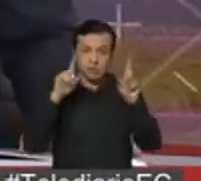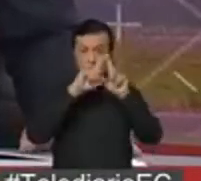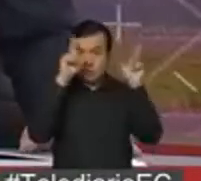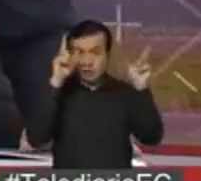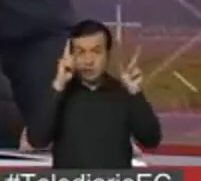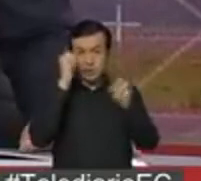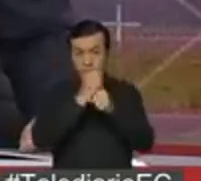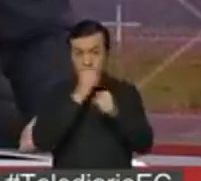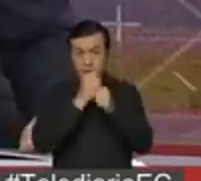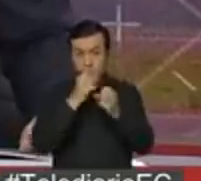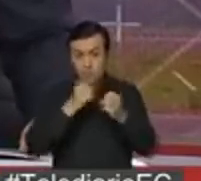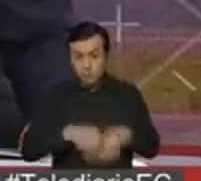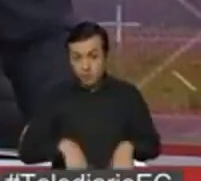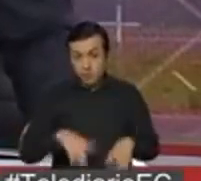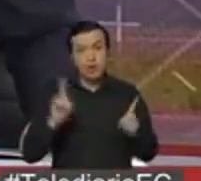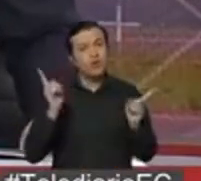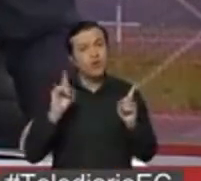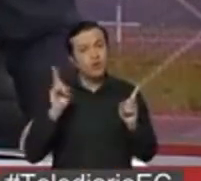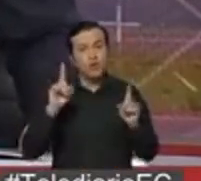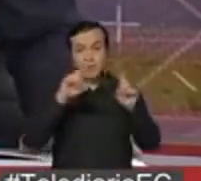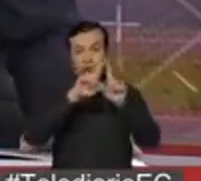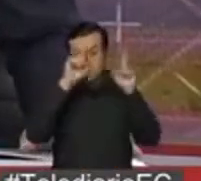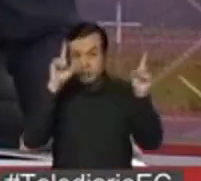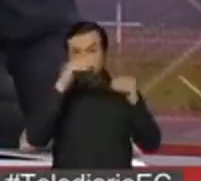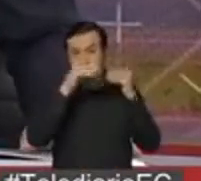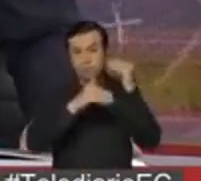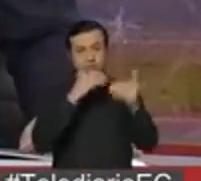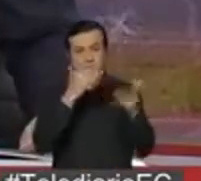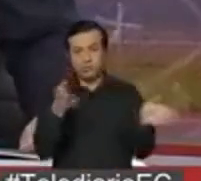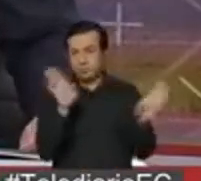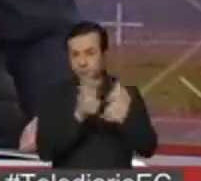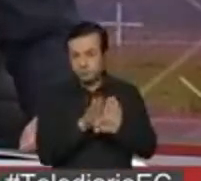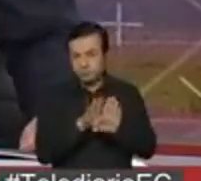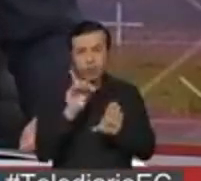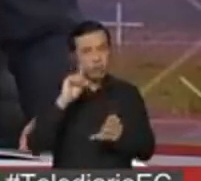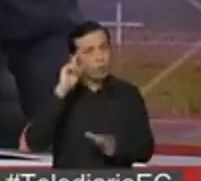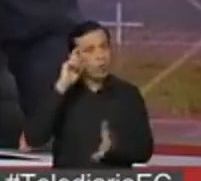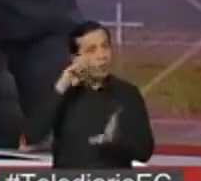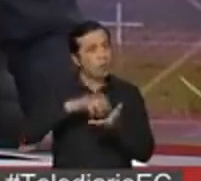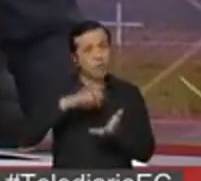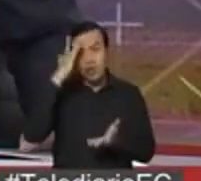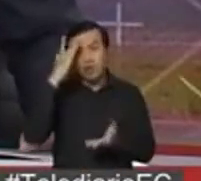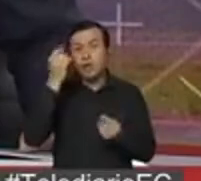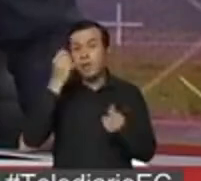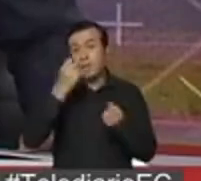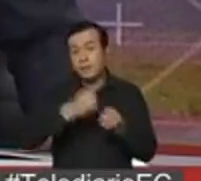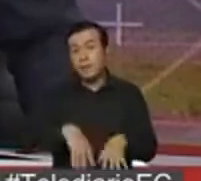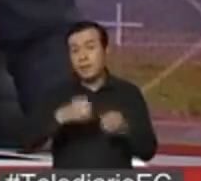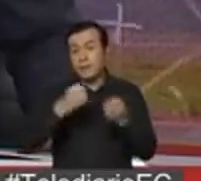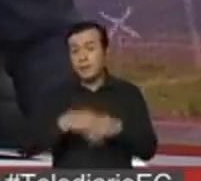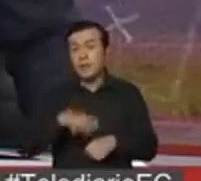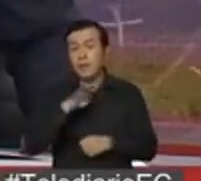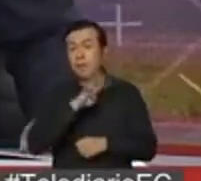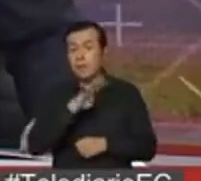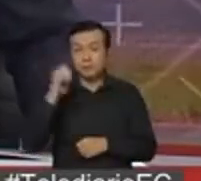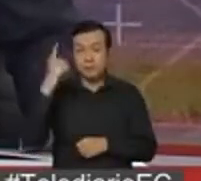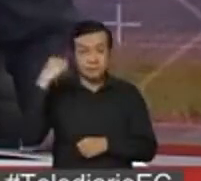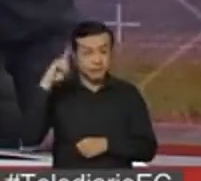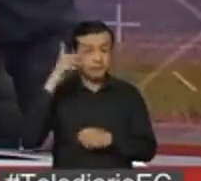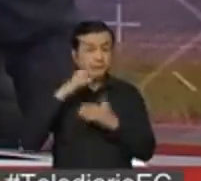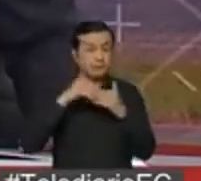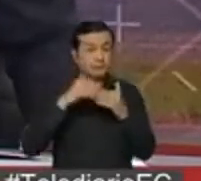todos los empleos, dado que la aerolínea entró en proceso de liquidación, según el gobierno, por acumulación de pérdidas por 400 millones de